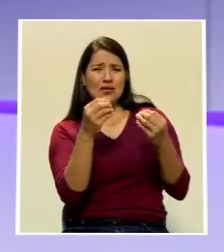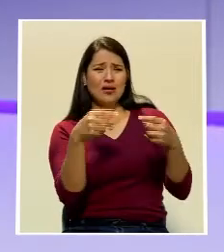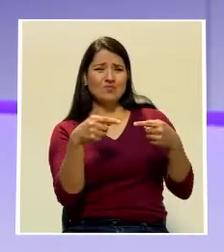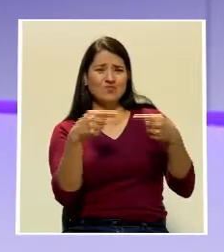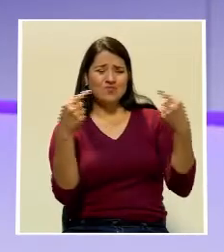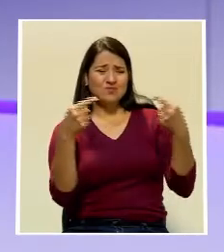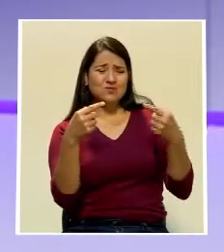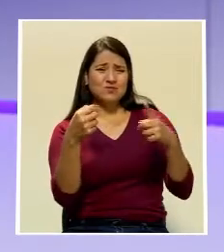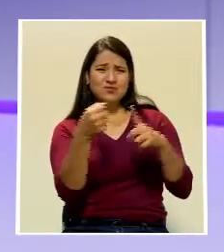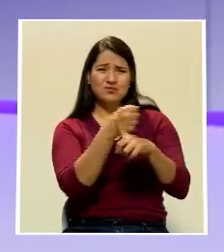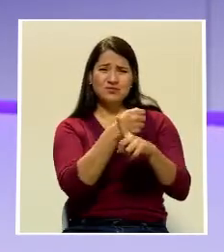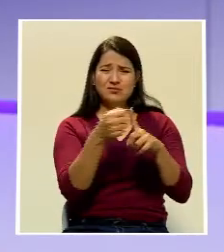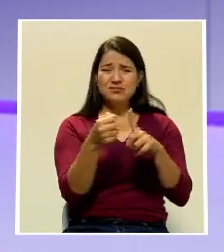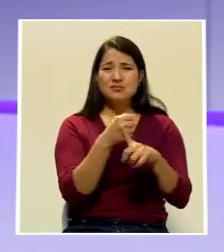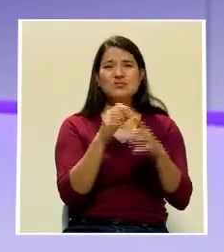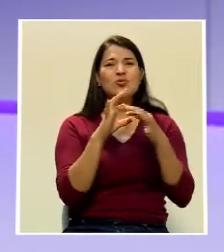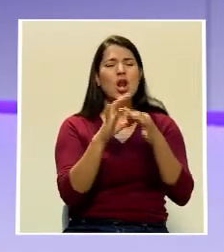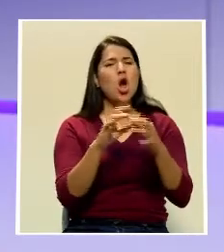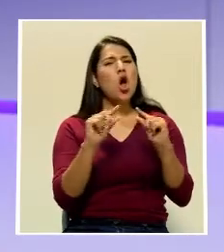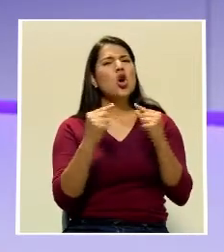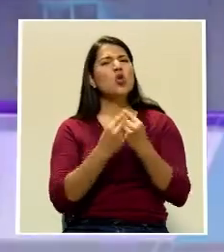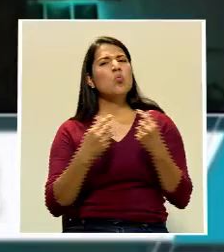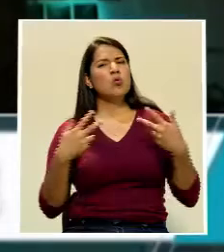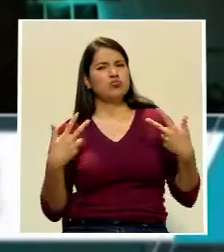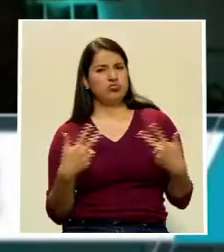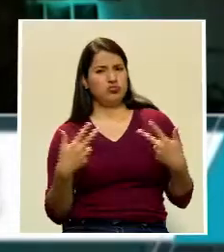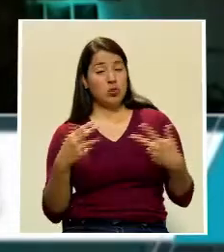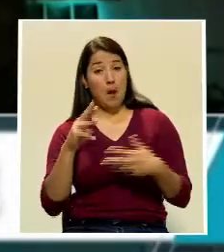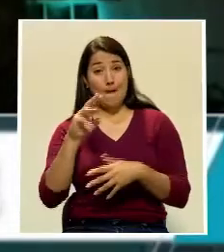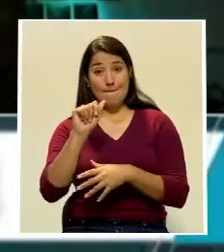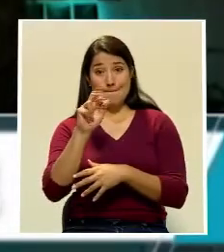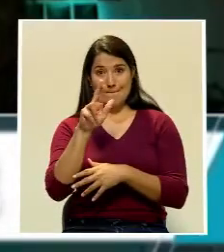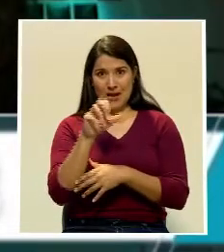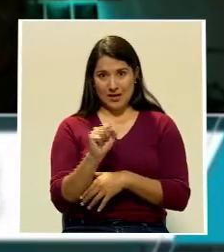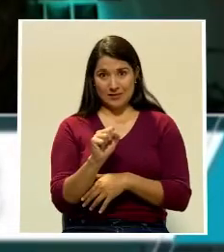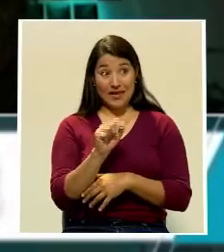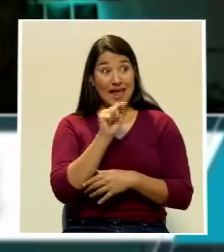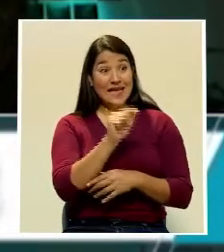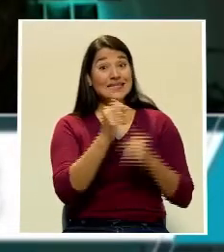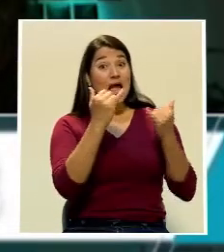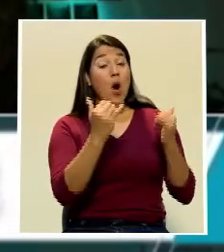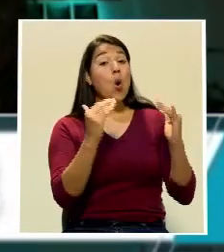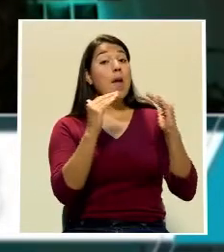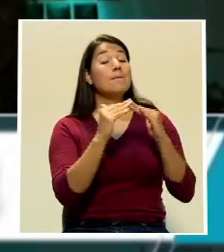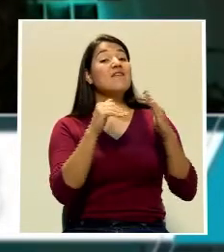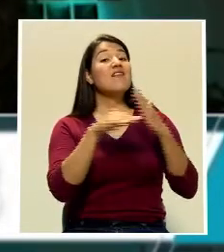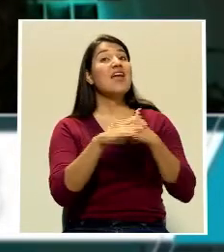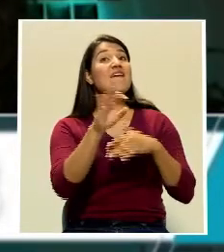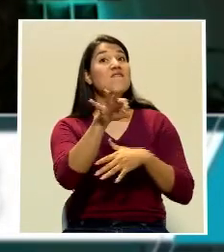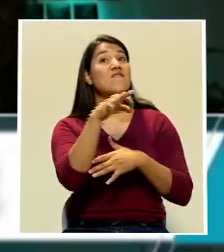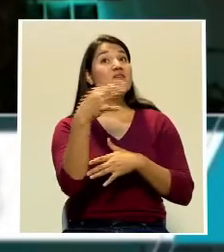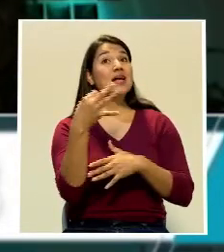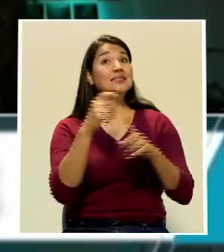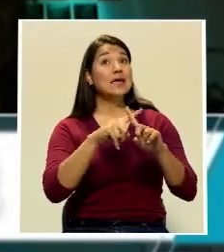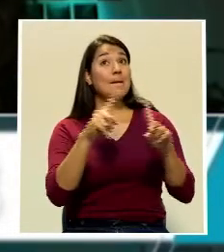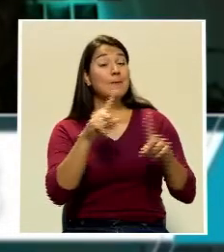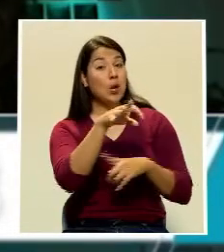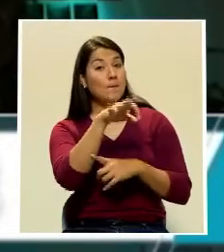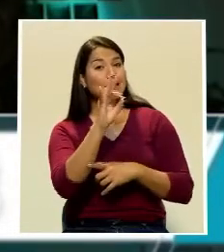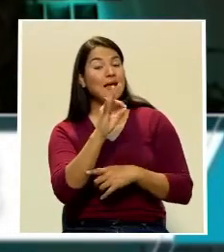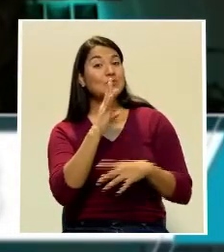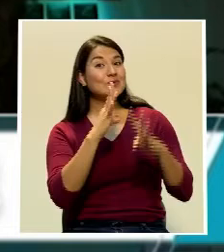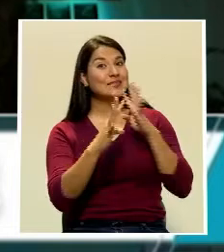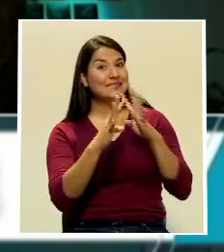en ese país. Gabriela Telles vive hoy en Francia, pero le invitamos a conversar y la